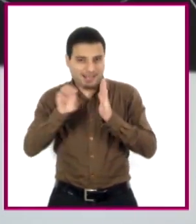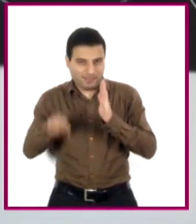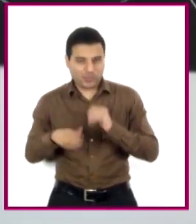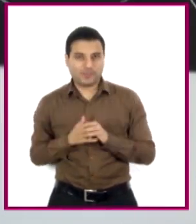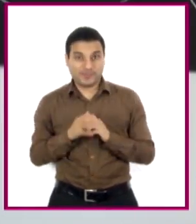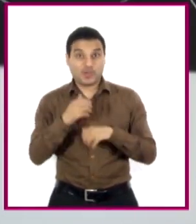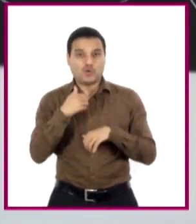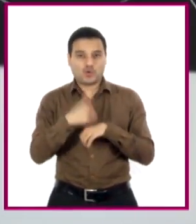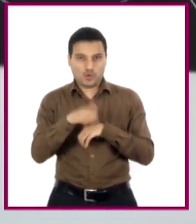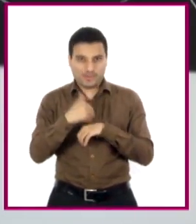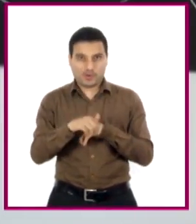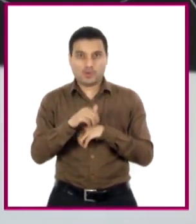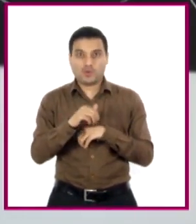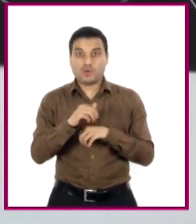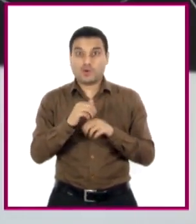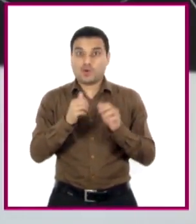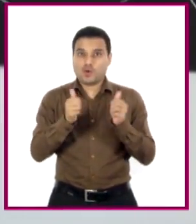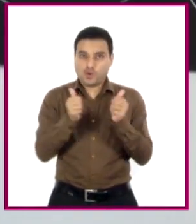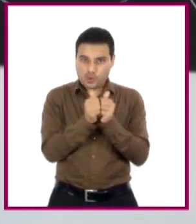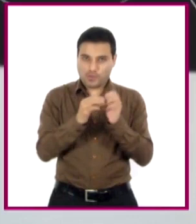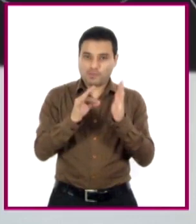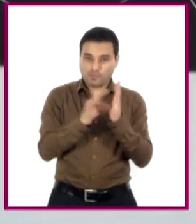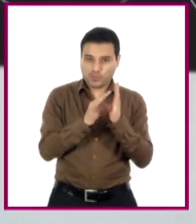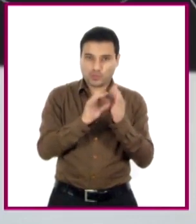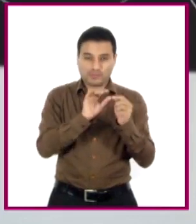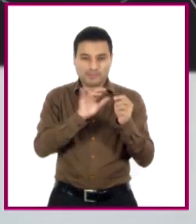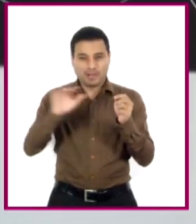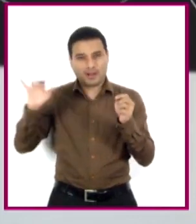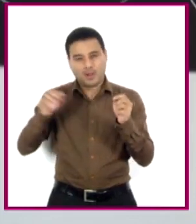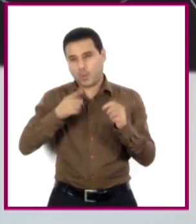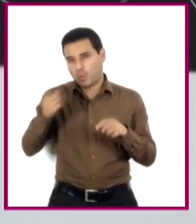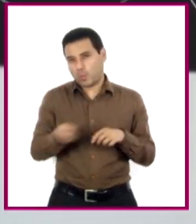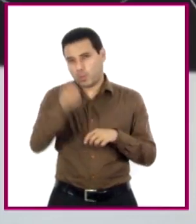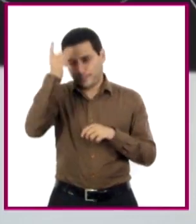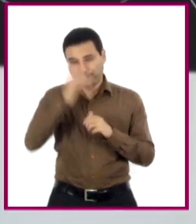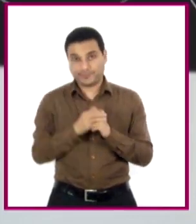un número decimal infinito. En